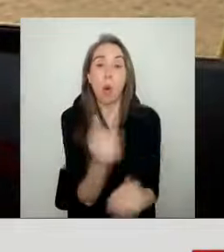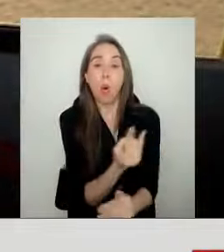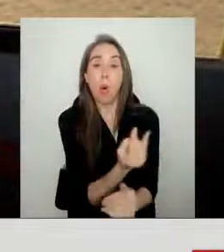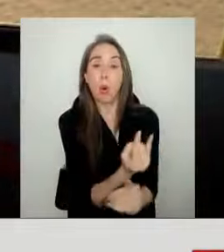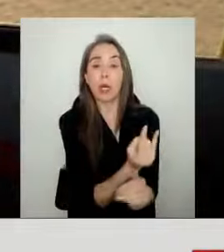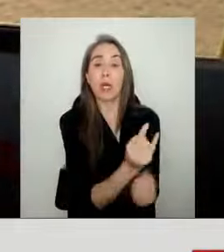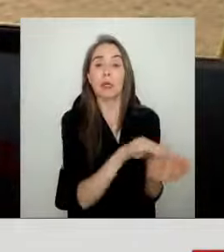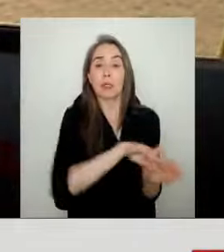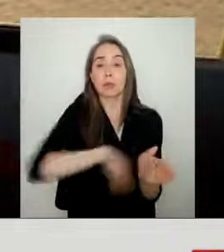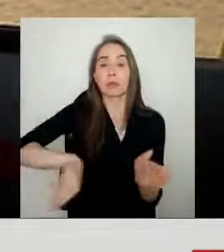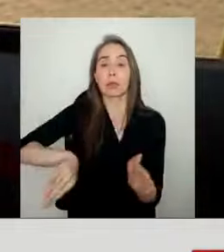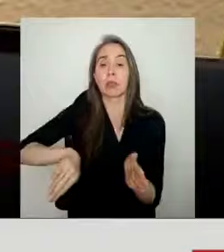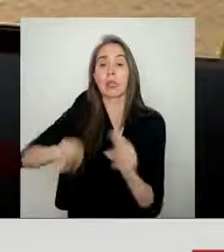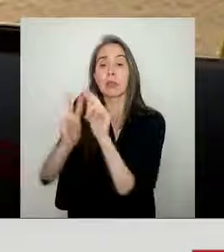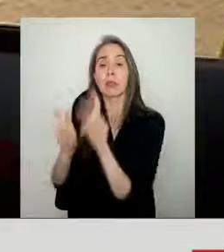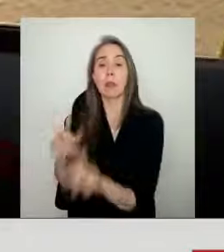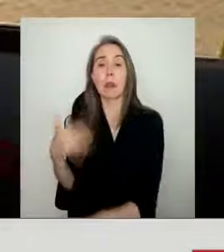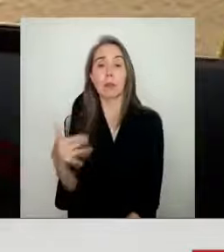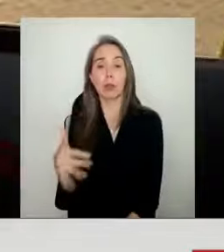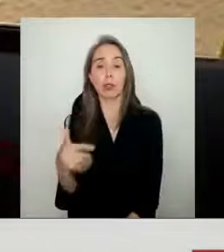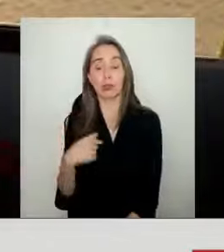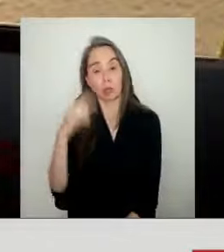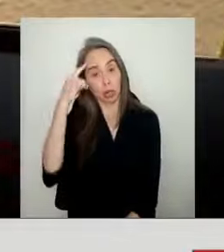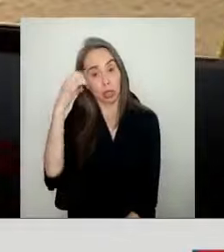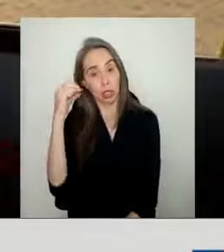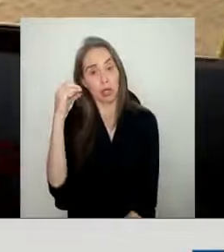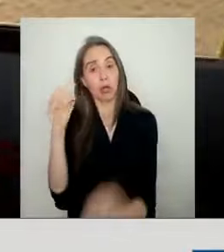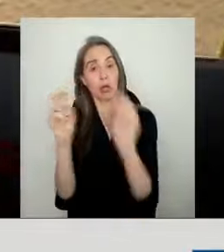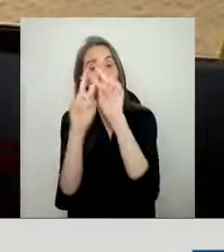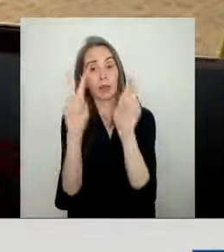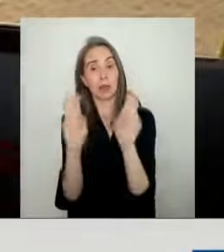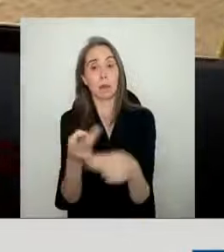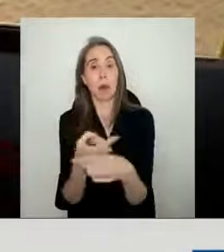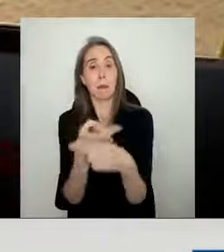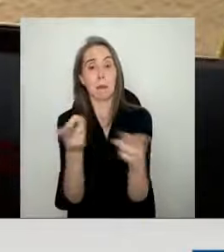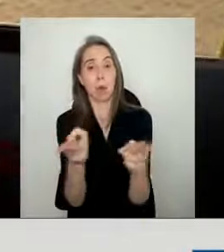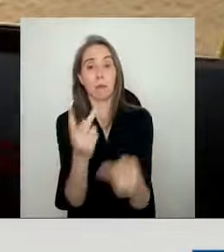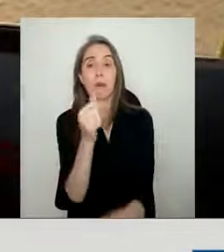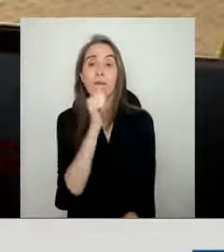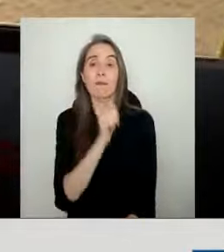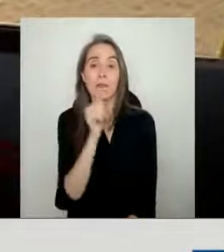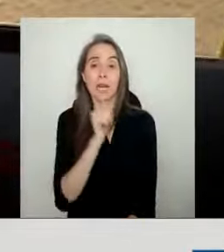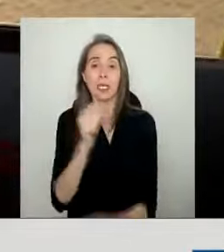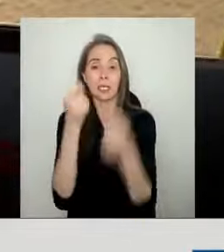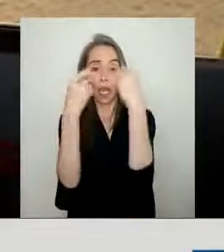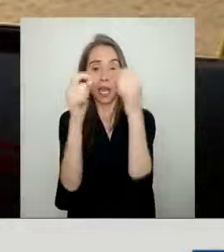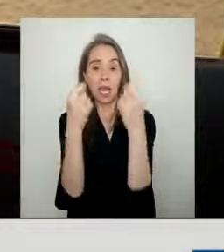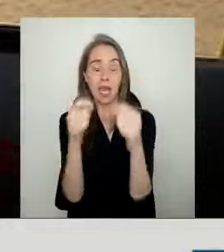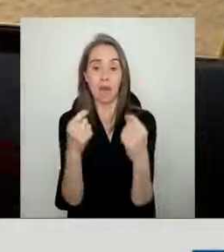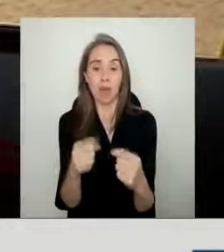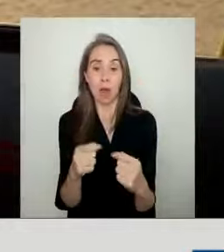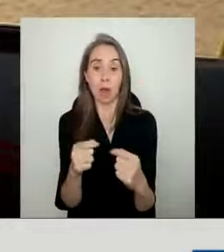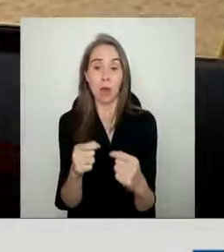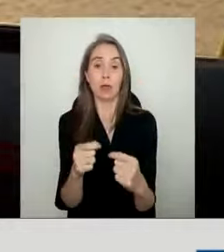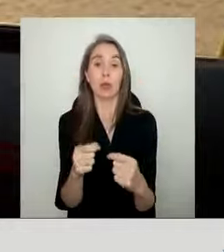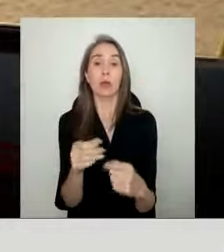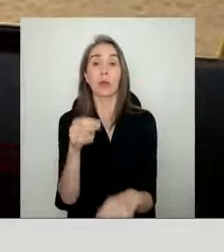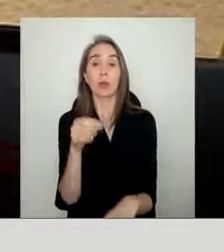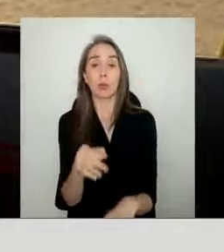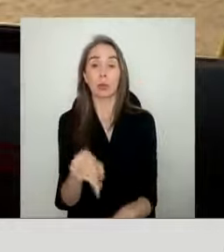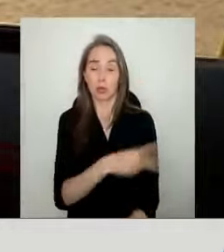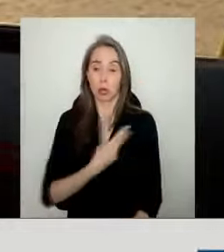importante y creo que desde lo público una de las cosas que nos falta es evaluar precisamente nuestra